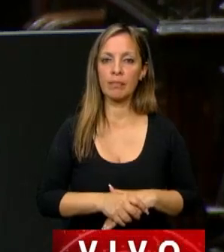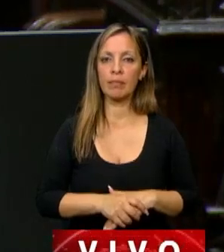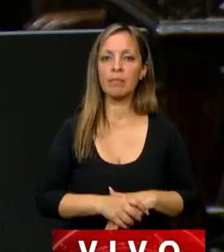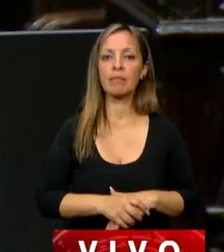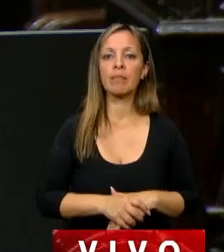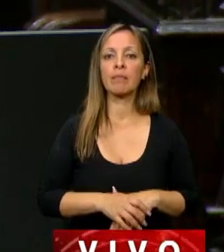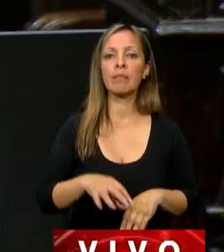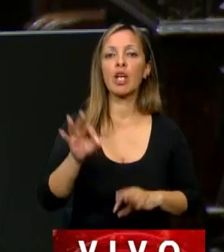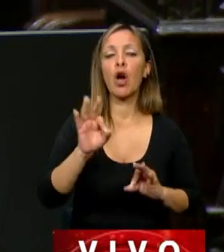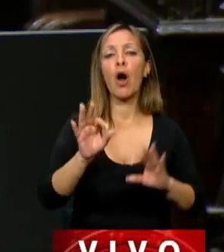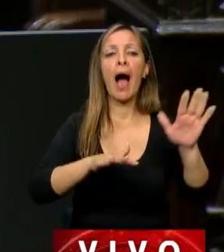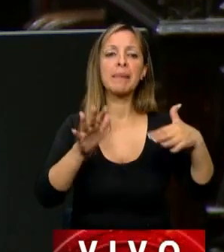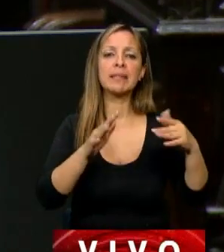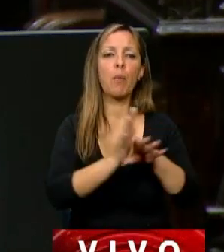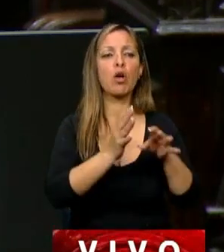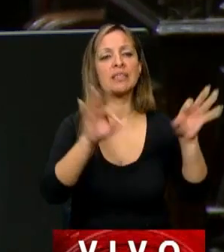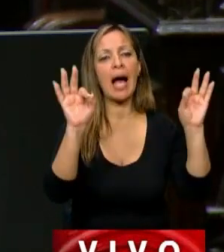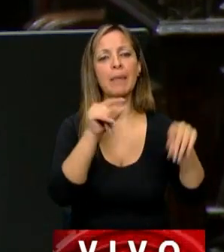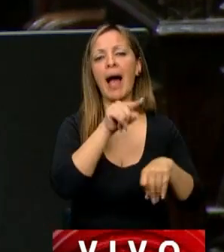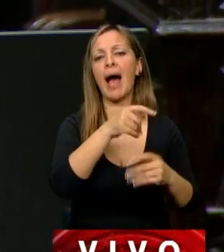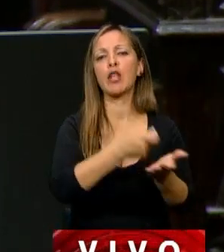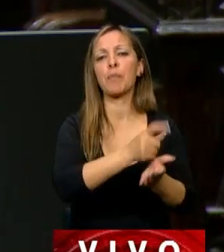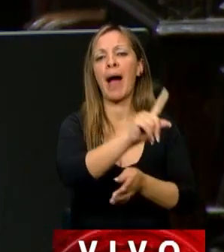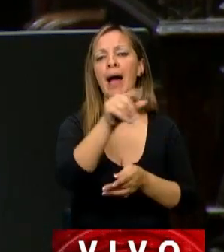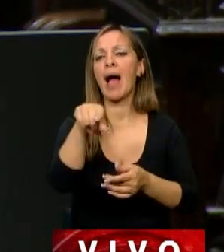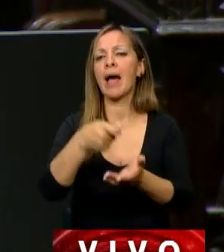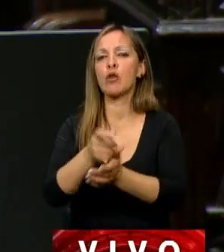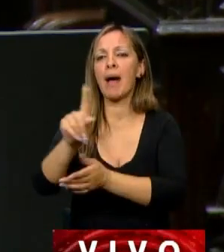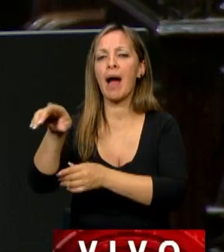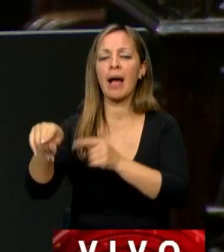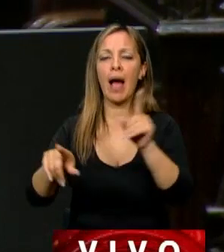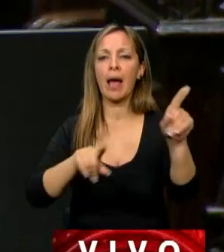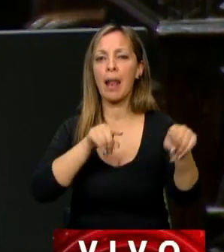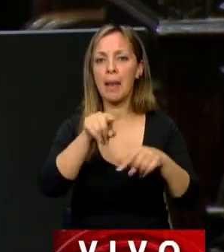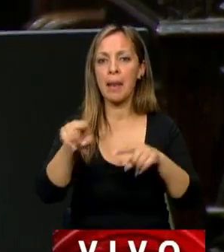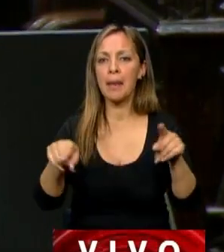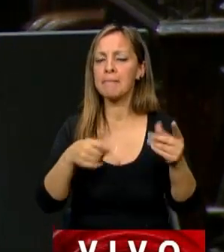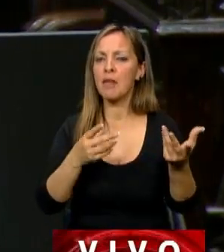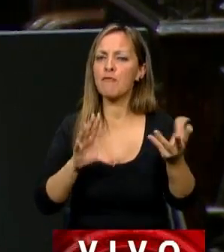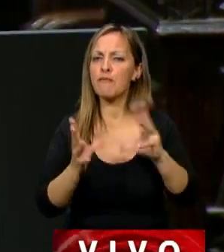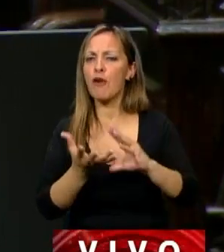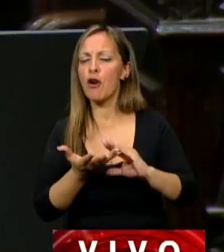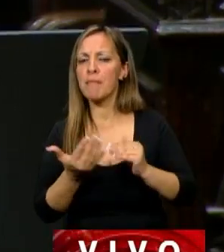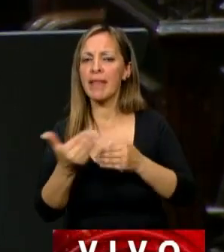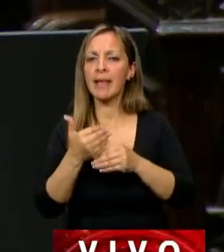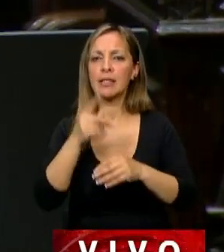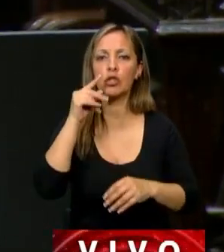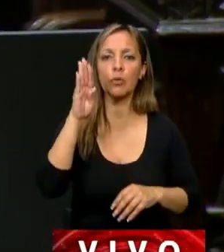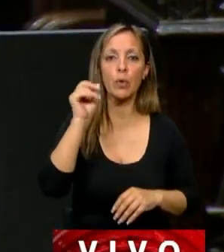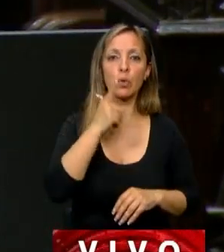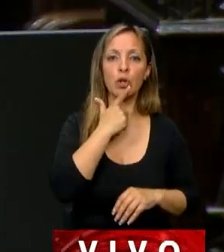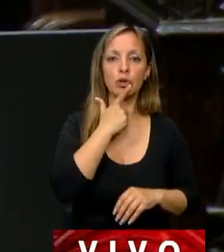o tomando exenciones, distintas adendas que bajaban la velocidad, el ritmo de que se bajaban los impuestos ingresos brutos. A pesar de